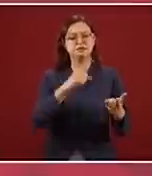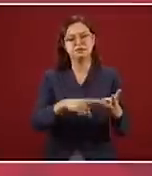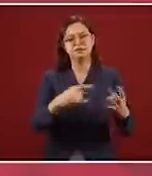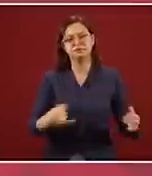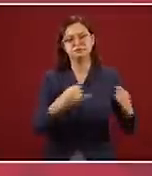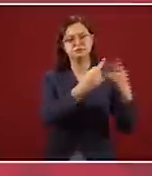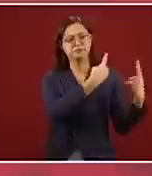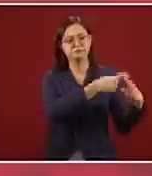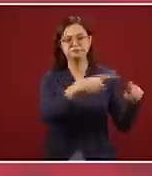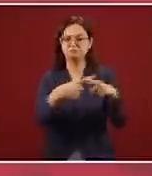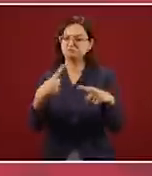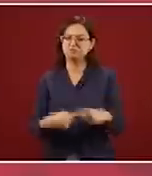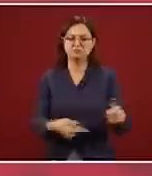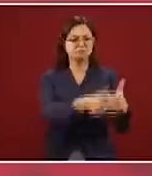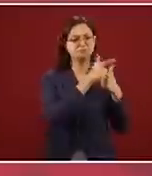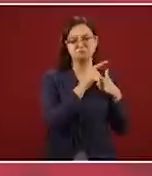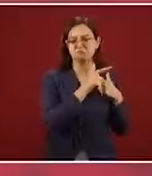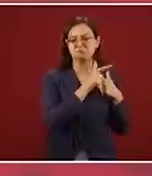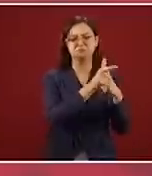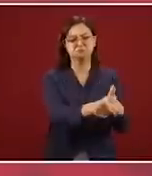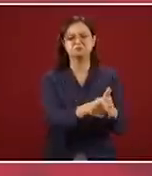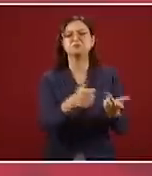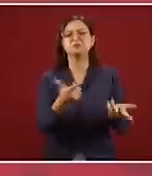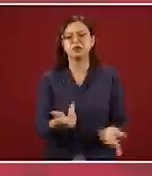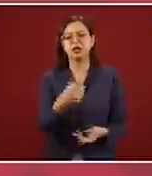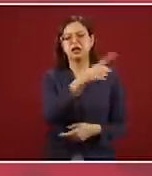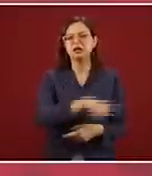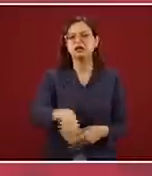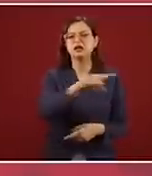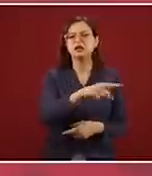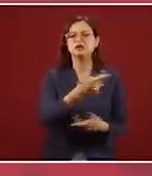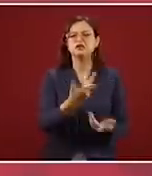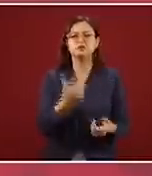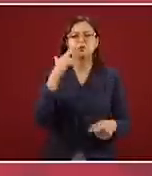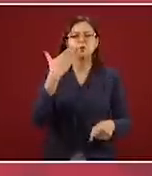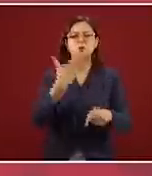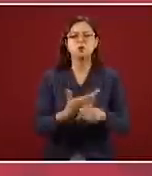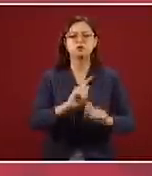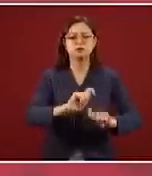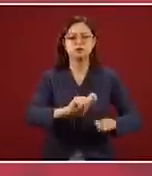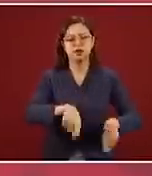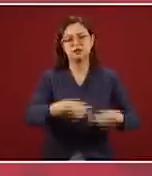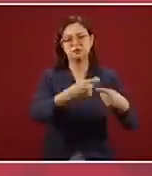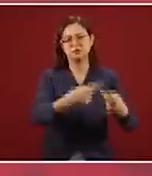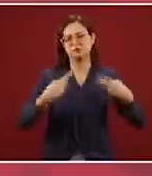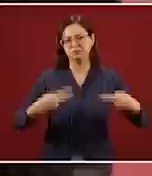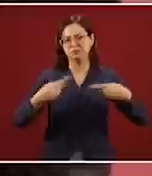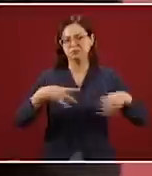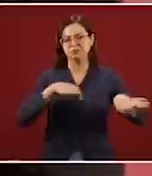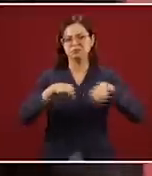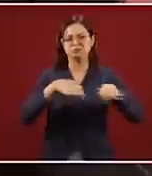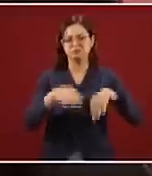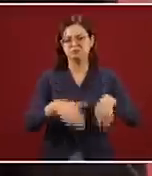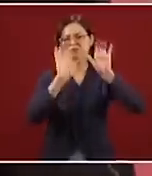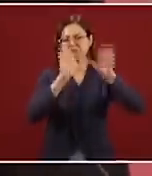instituciones que atienden a la población con seguridad social, los que se